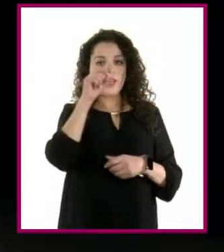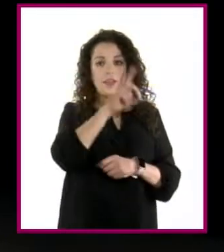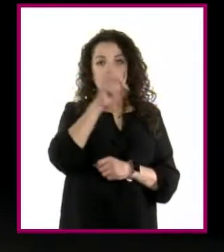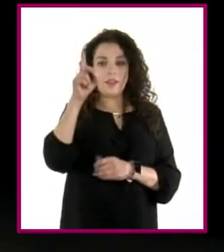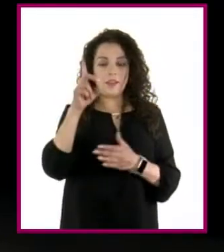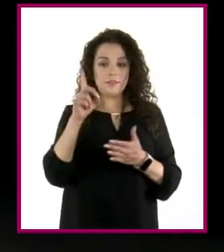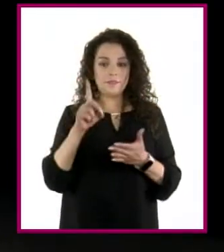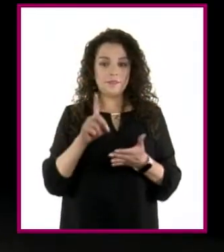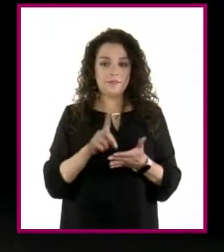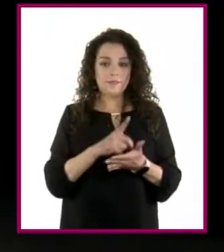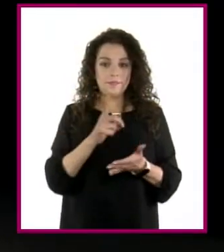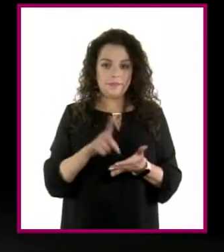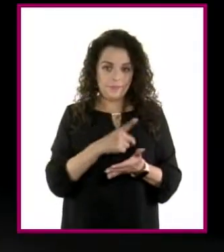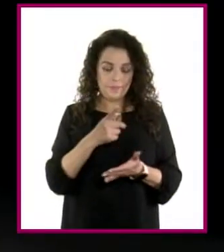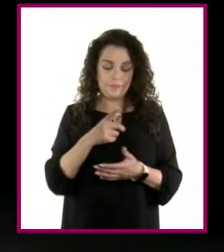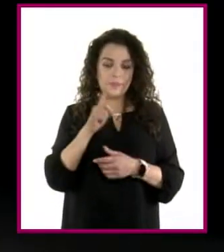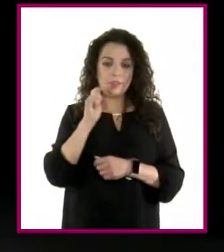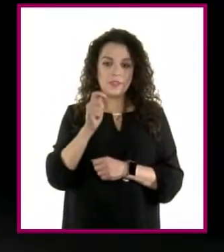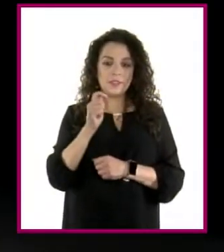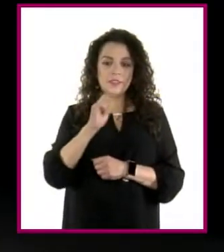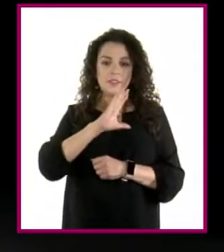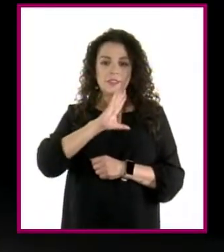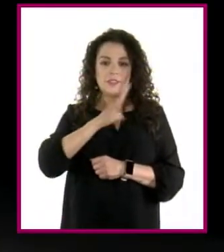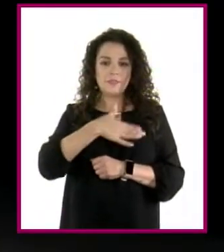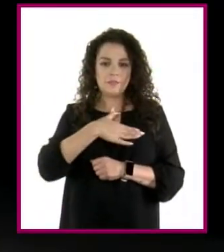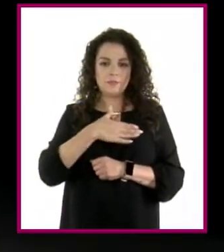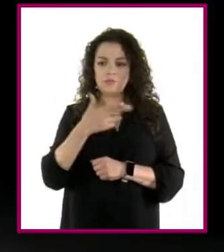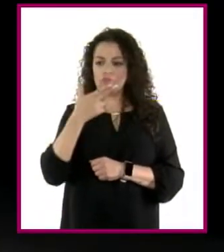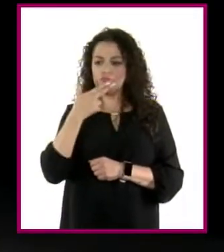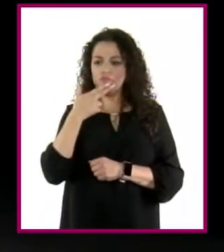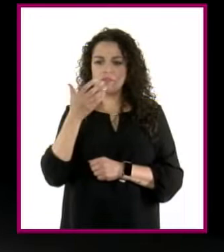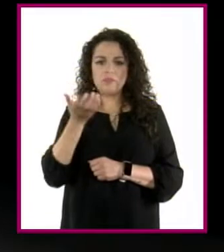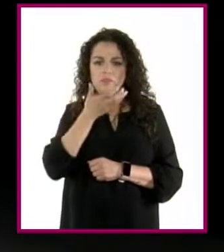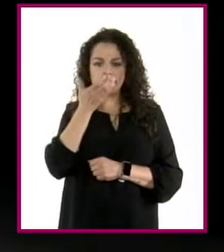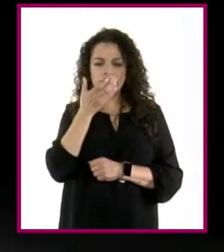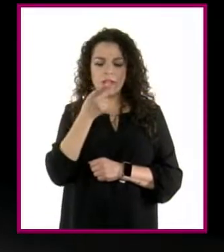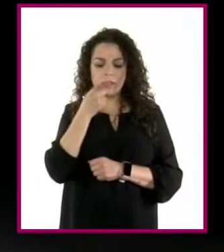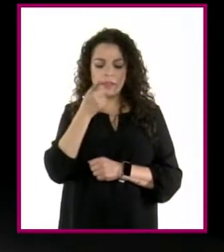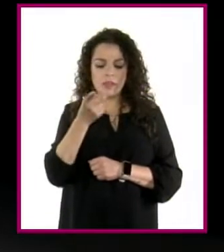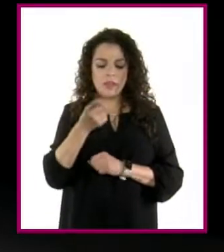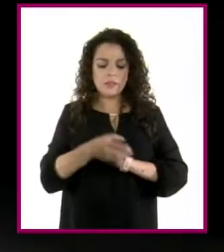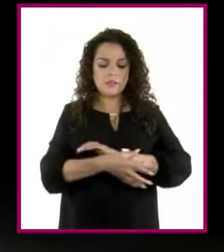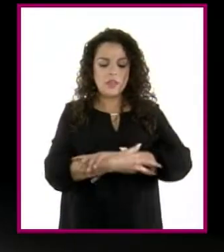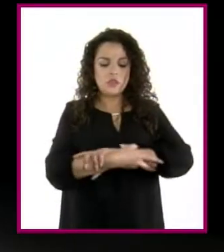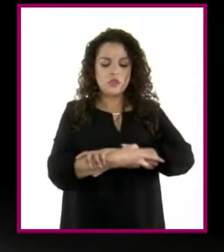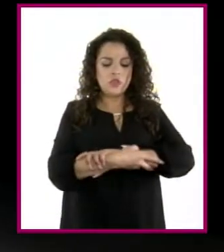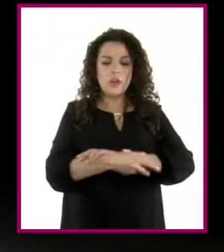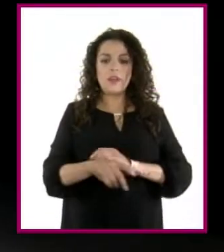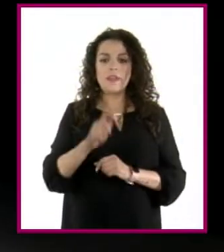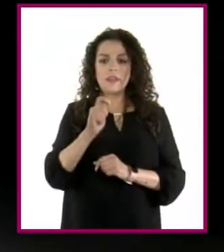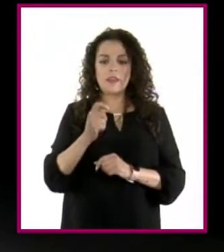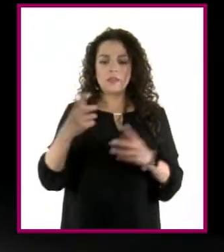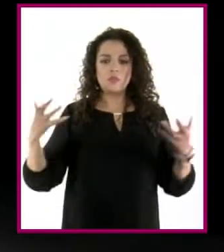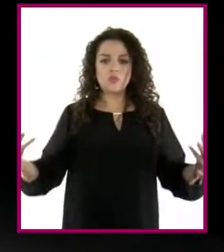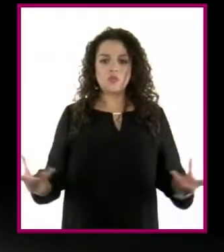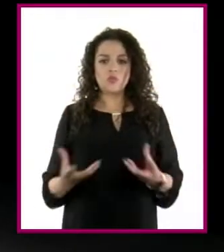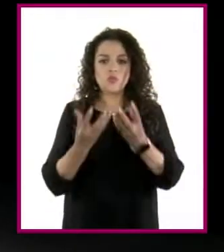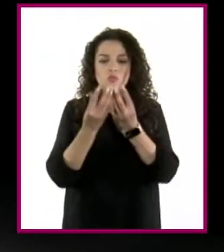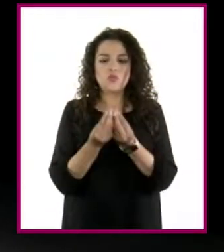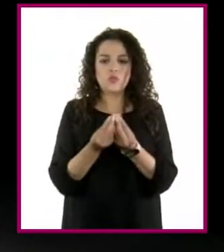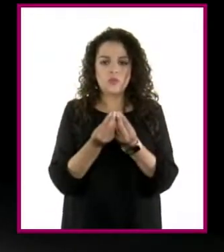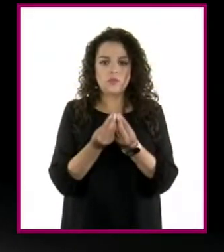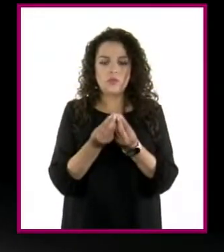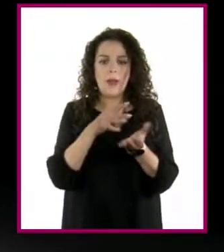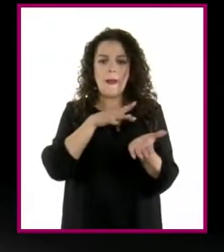español de uso corriente, en los que se indica que la solidaridad consiste en sumarse, aunque sea de manera temporal, a